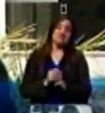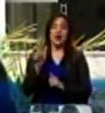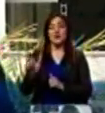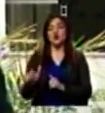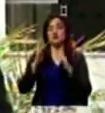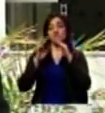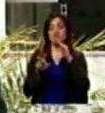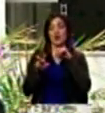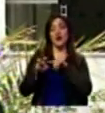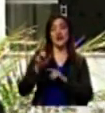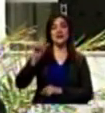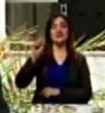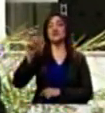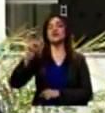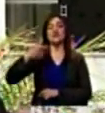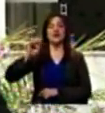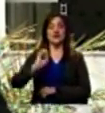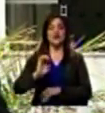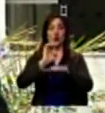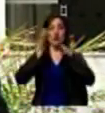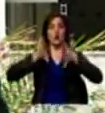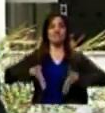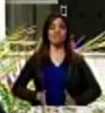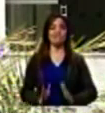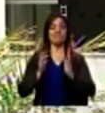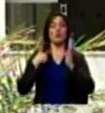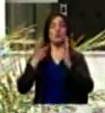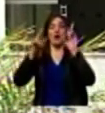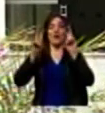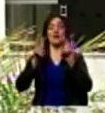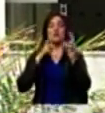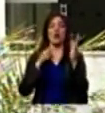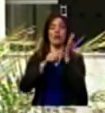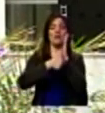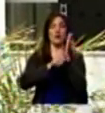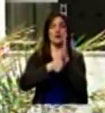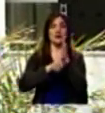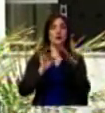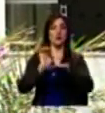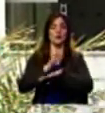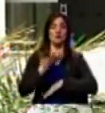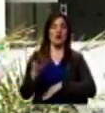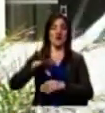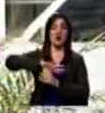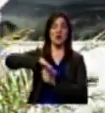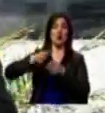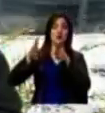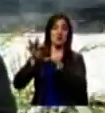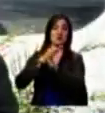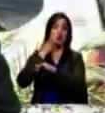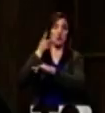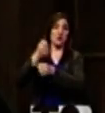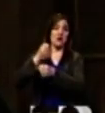es ecuatoriano por naturalización y el gobierno ecuatoriano pretendió otorgarle un estatus diplomático en la embajada de Ecuador